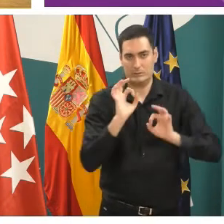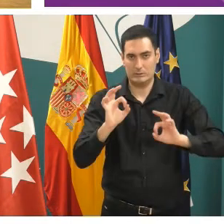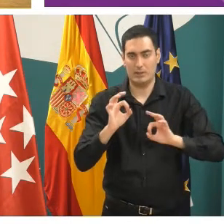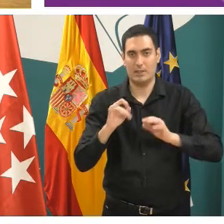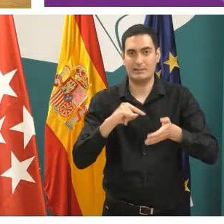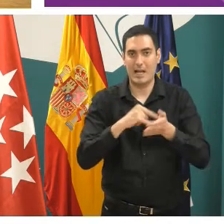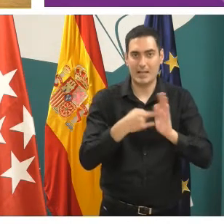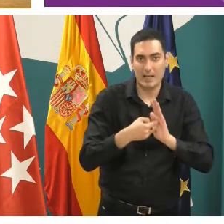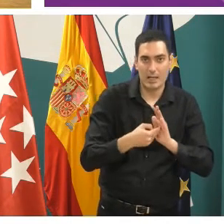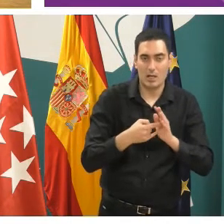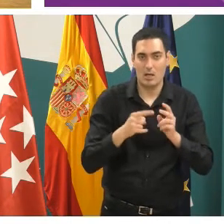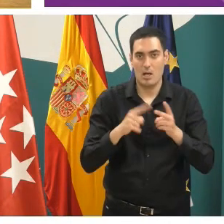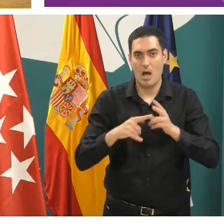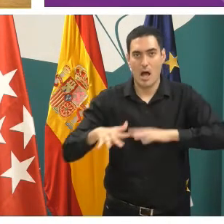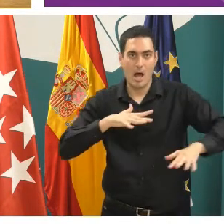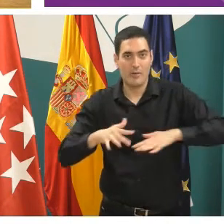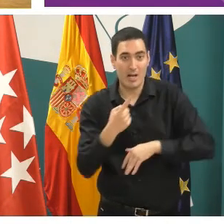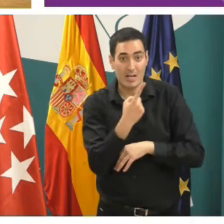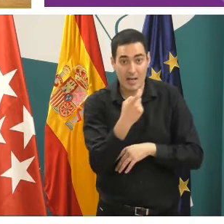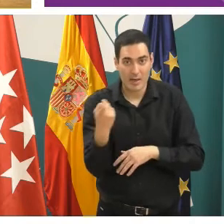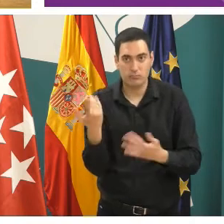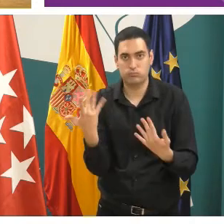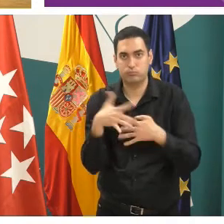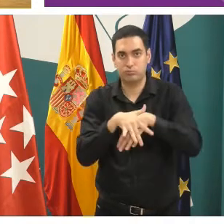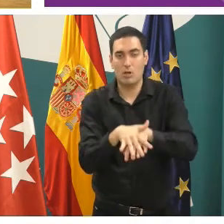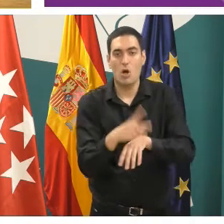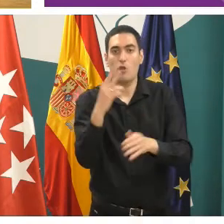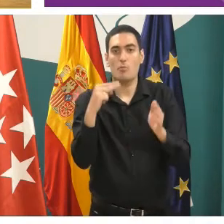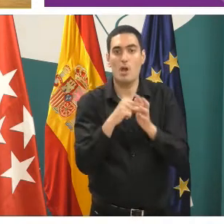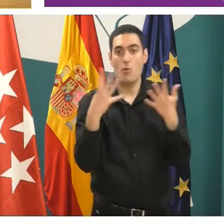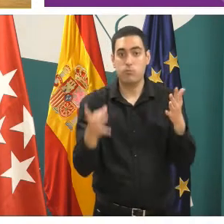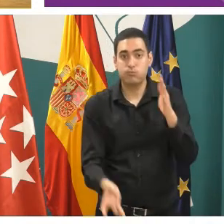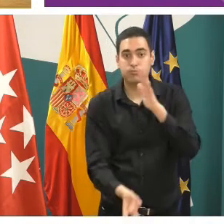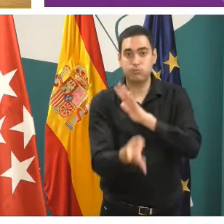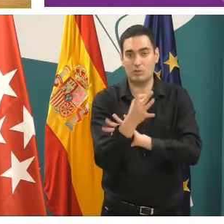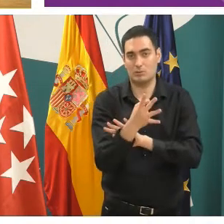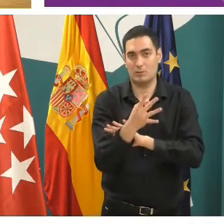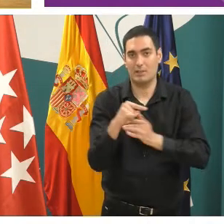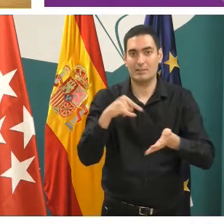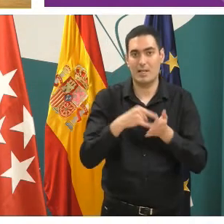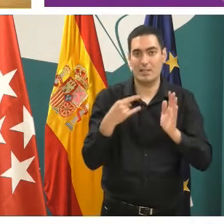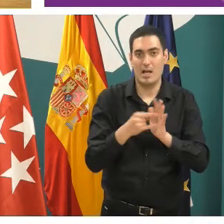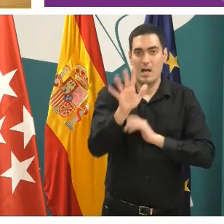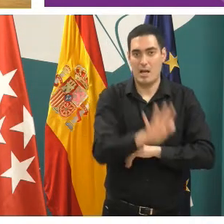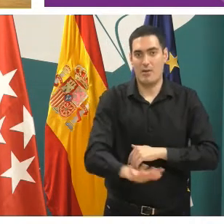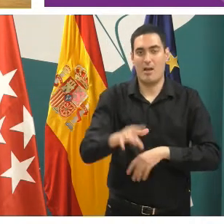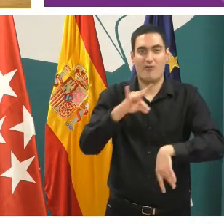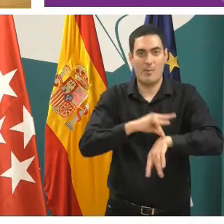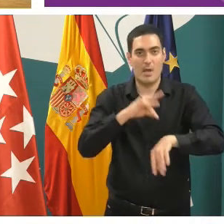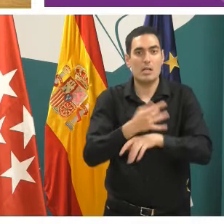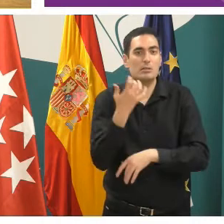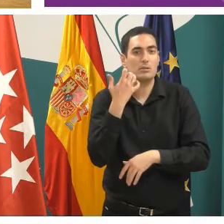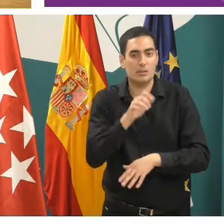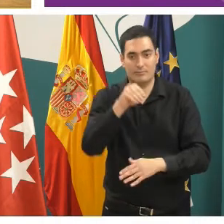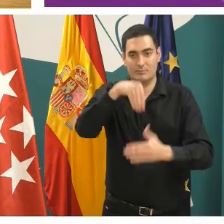que integran estas necesidades, ¿no? Ya en el 2009 nace la Estrategia Nacional de Enfermedades Raras en España,